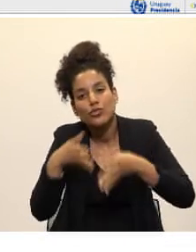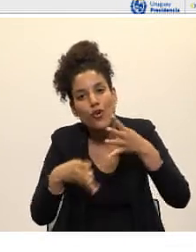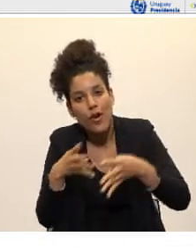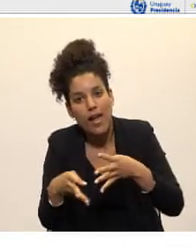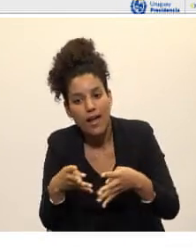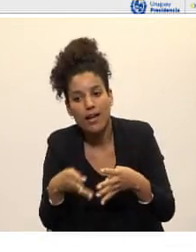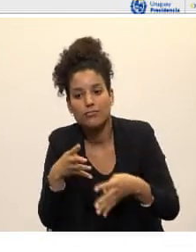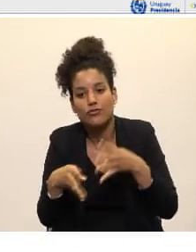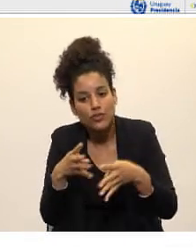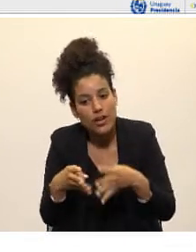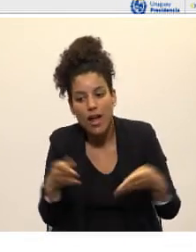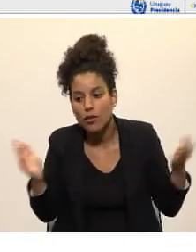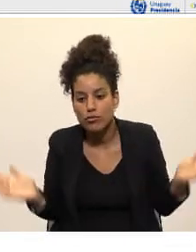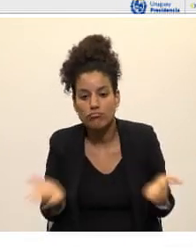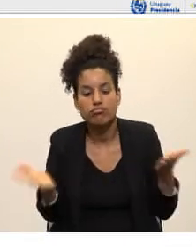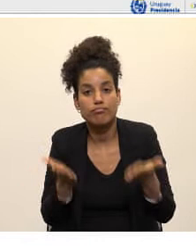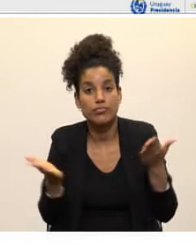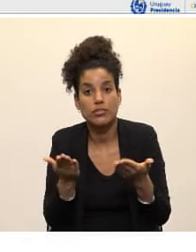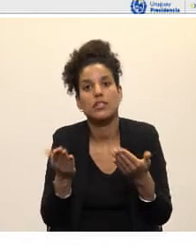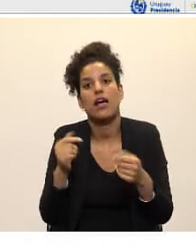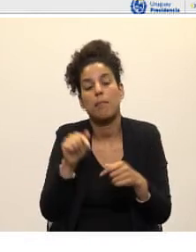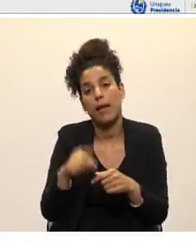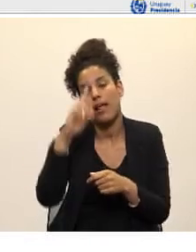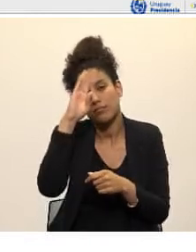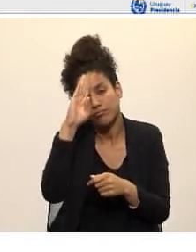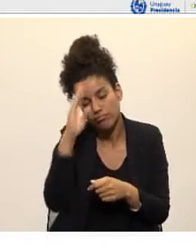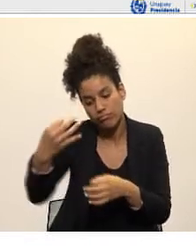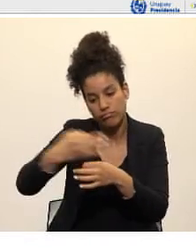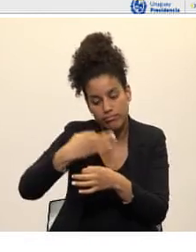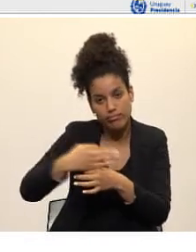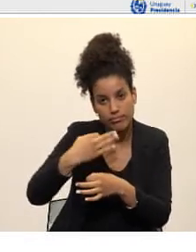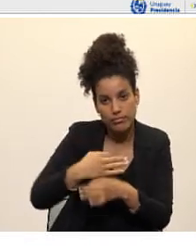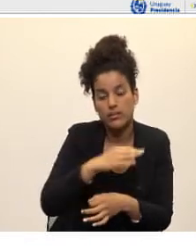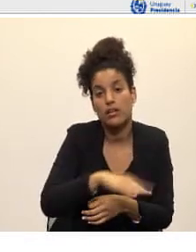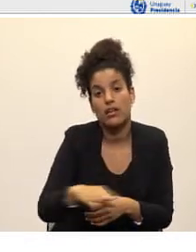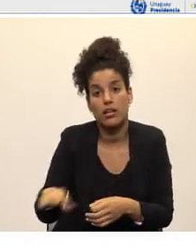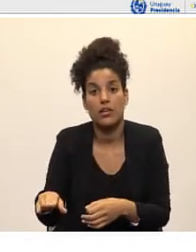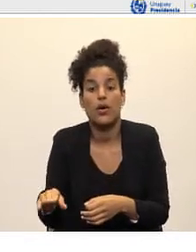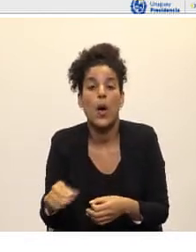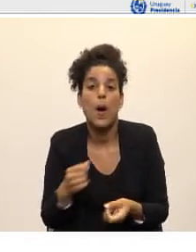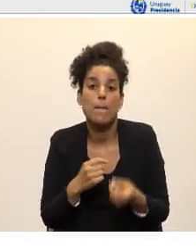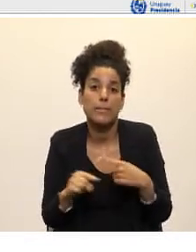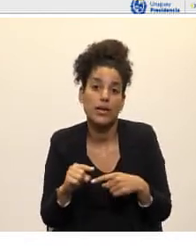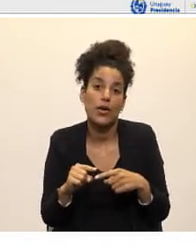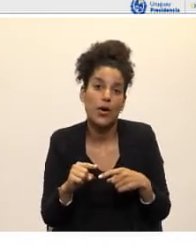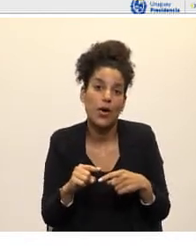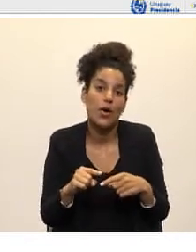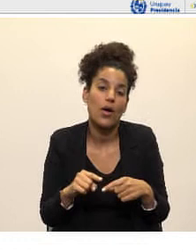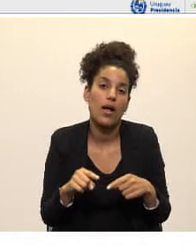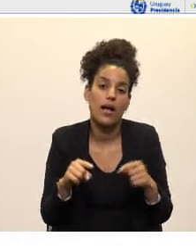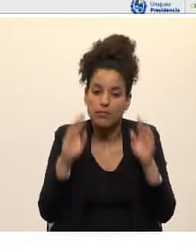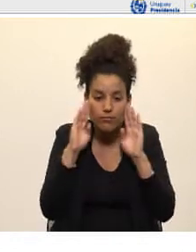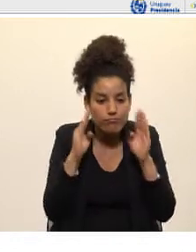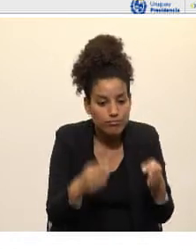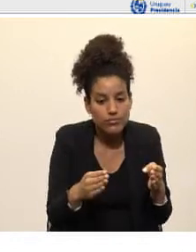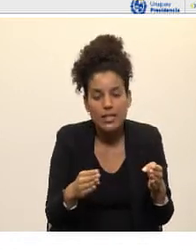un potenciador de saberes, de aprendizajes y de enseñanza, pero direccionados hacia las prioridades